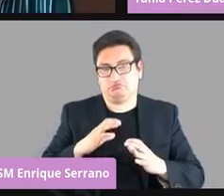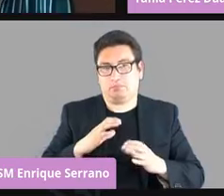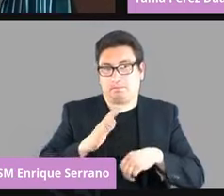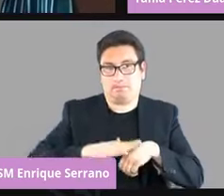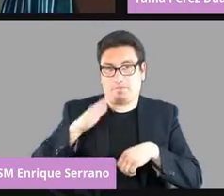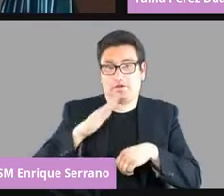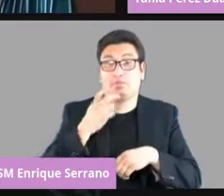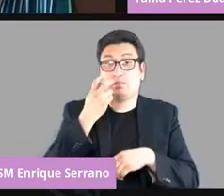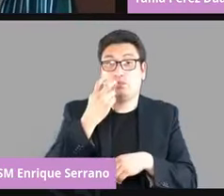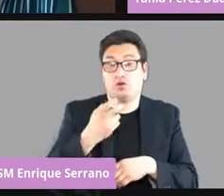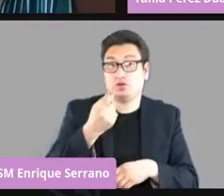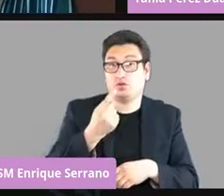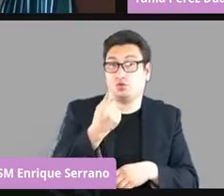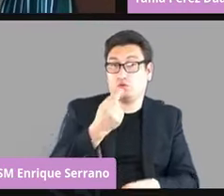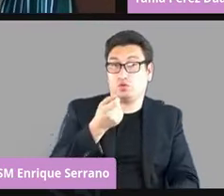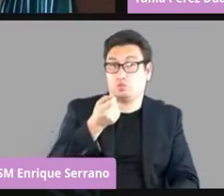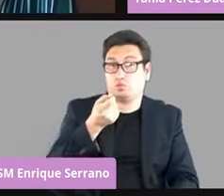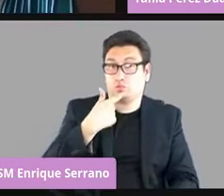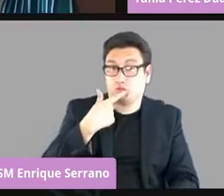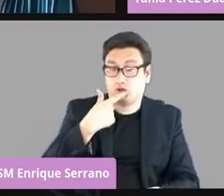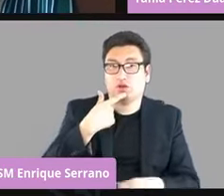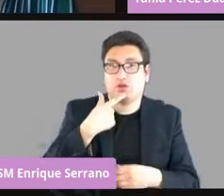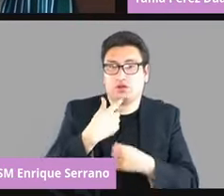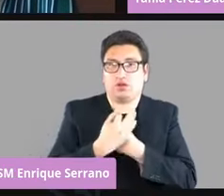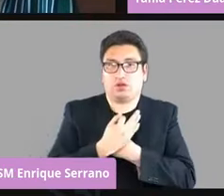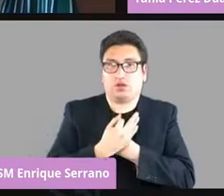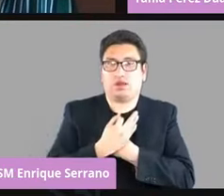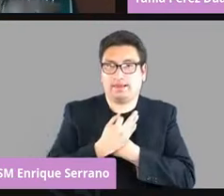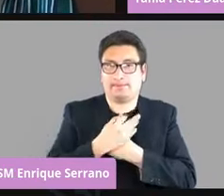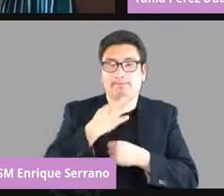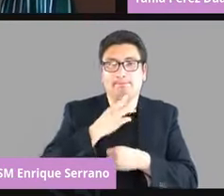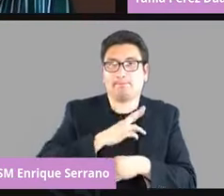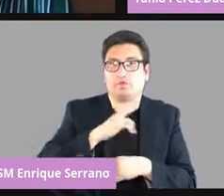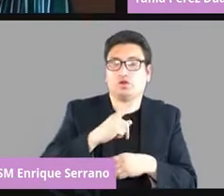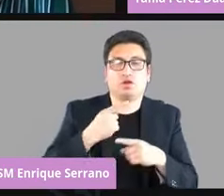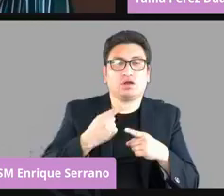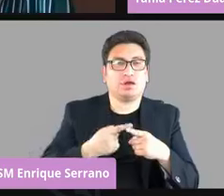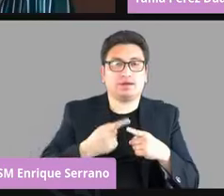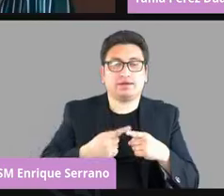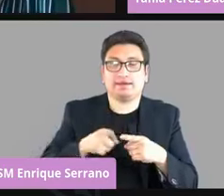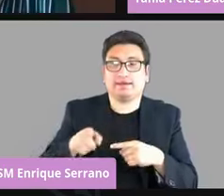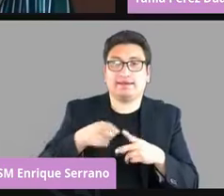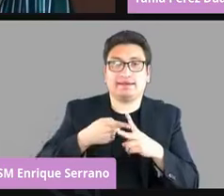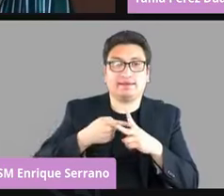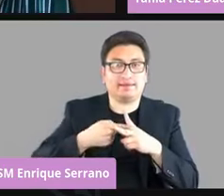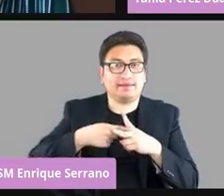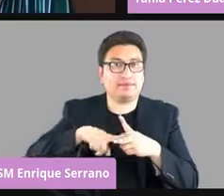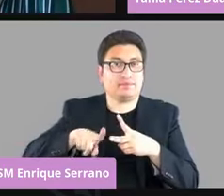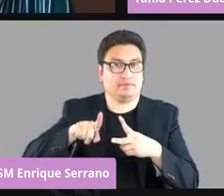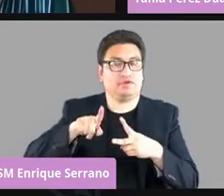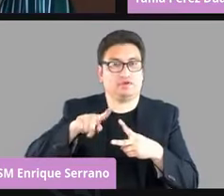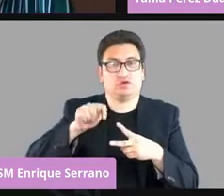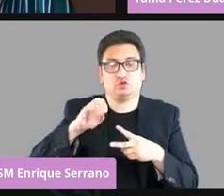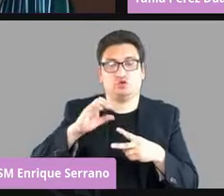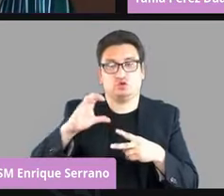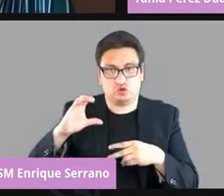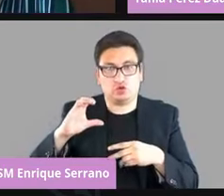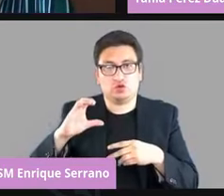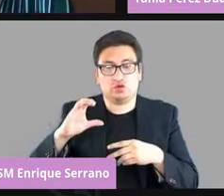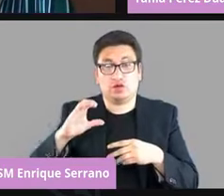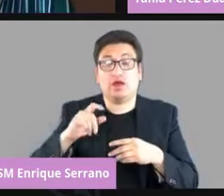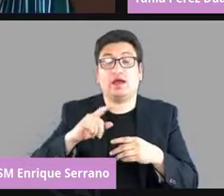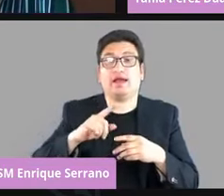un medicamento le va a funcionar mejor a alguien que empezó a una edad temprana, a alguien que